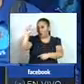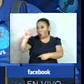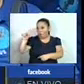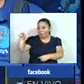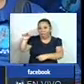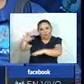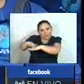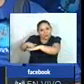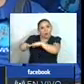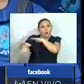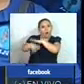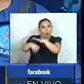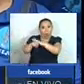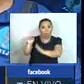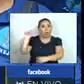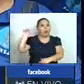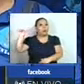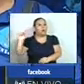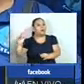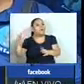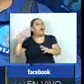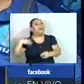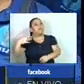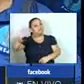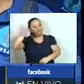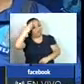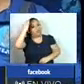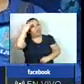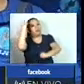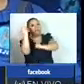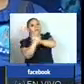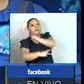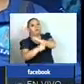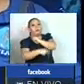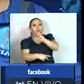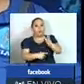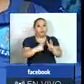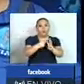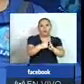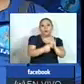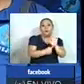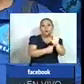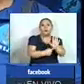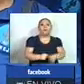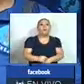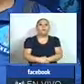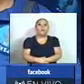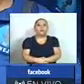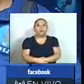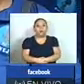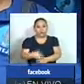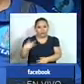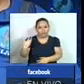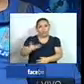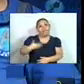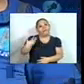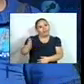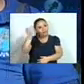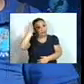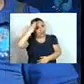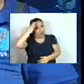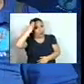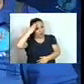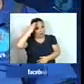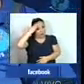corrupción, es que ellos están tomando represalias personales con los líderes sindicales. Sabemos, ¿verdad?, que